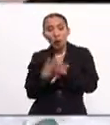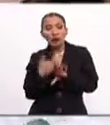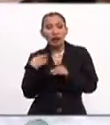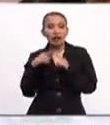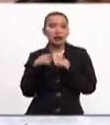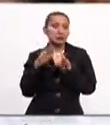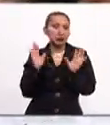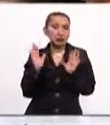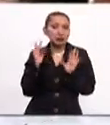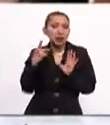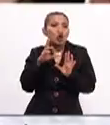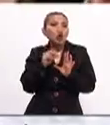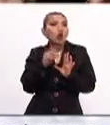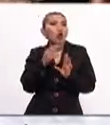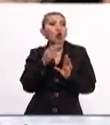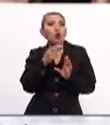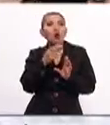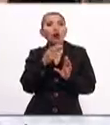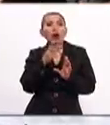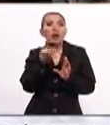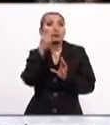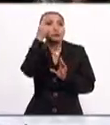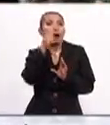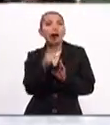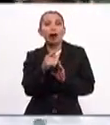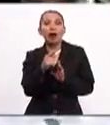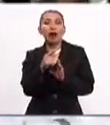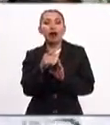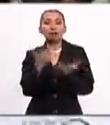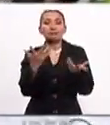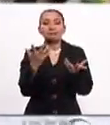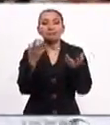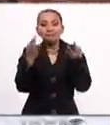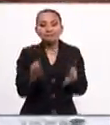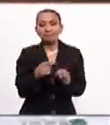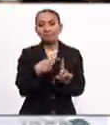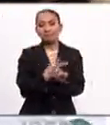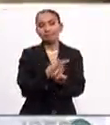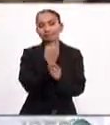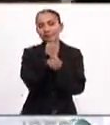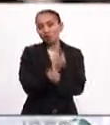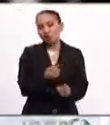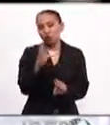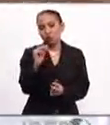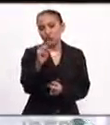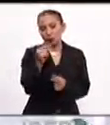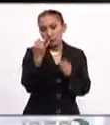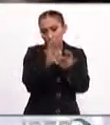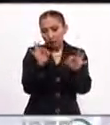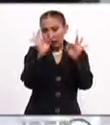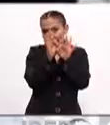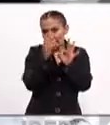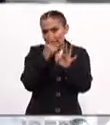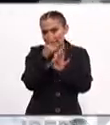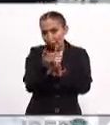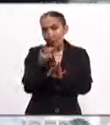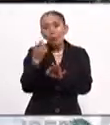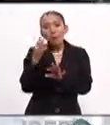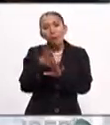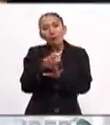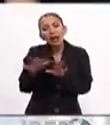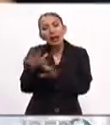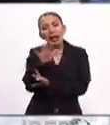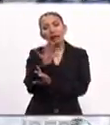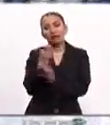Iglesia, pero que no aplicaría en el caso de pederastia. Esto es muy importante porque en torno a